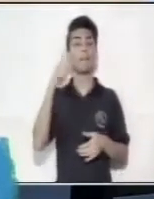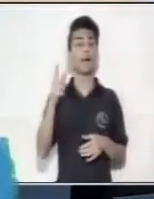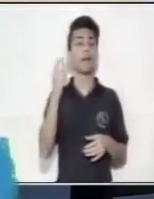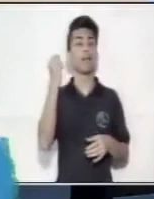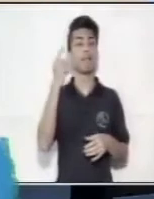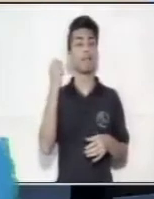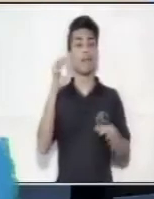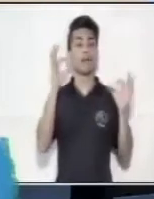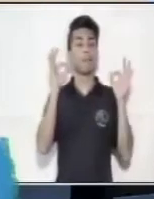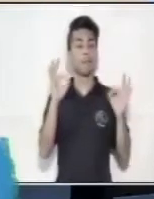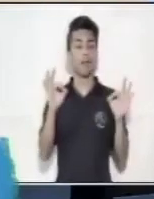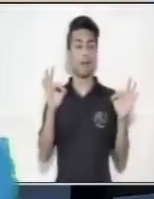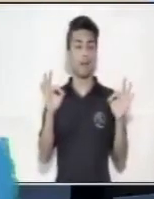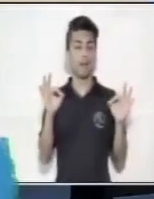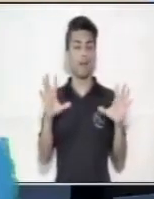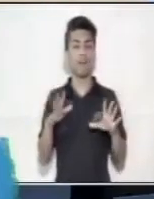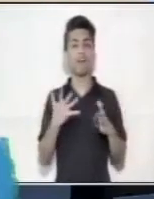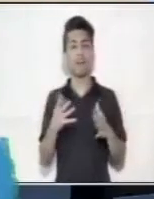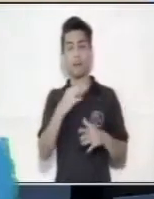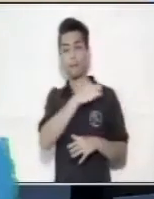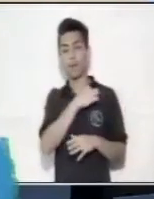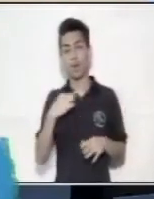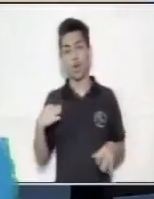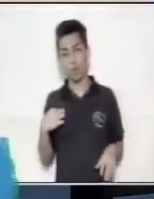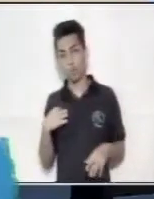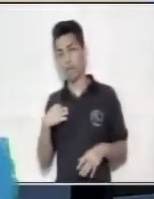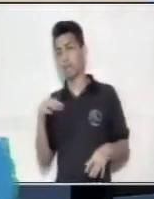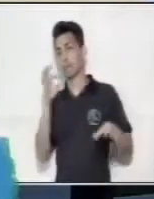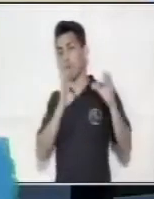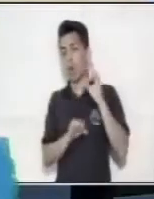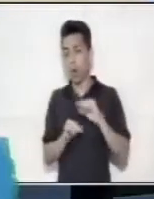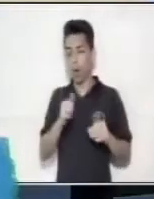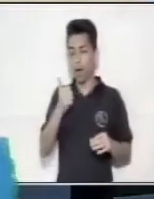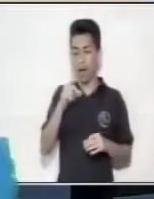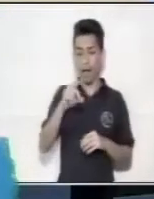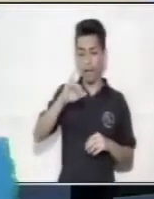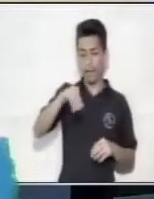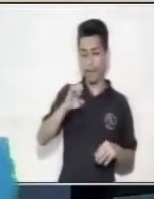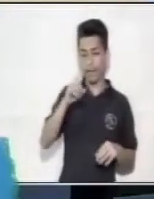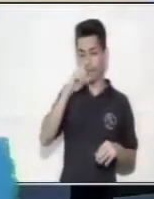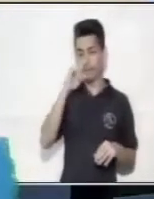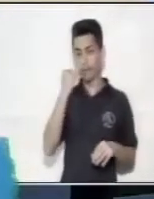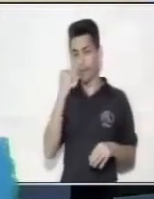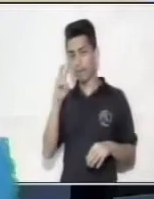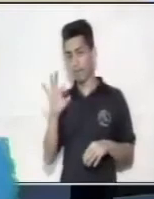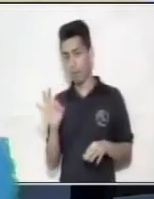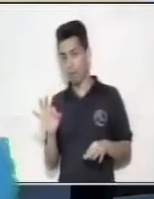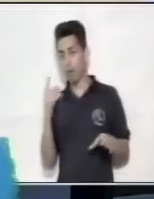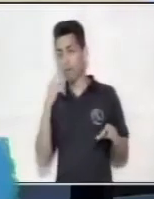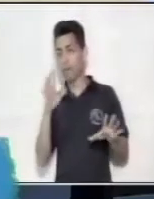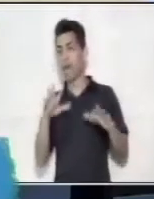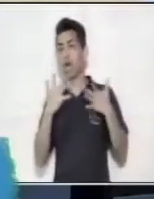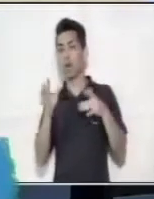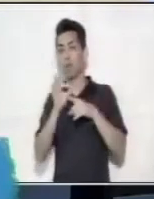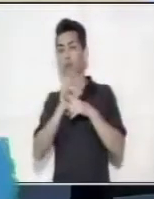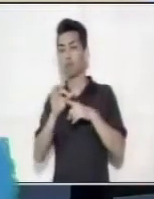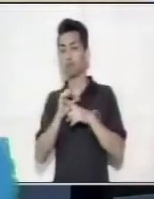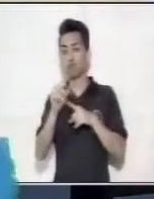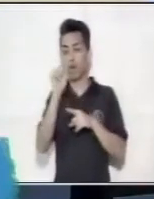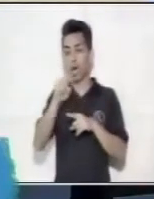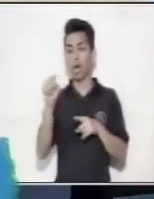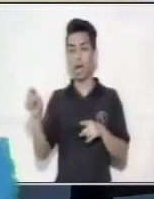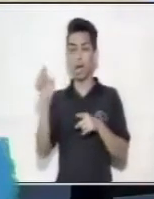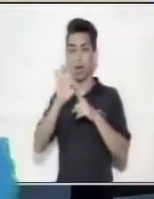que saber si son pronombres, si son adjetivos y cuál es la función dentro de una oración.